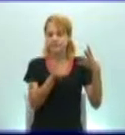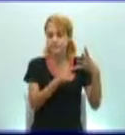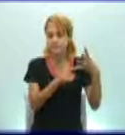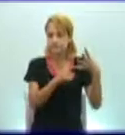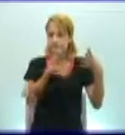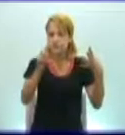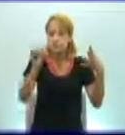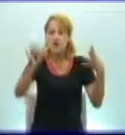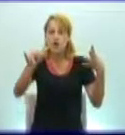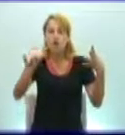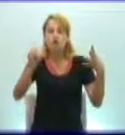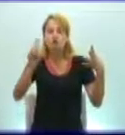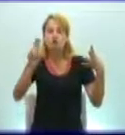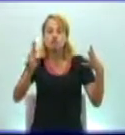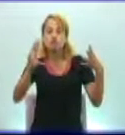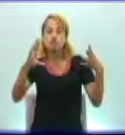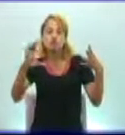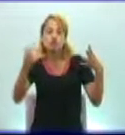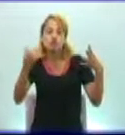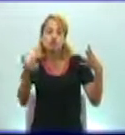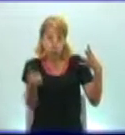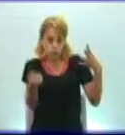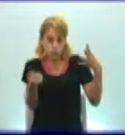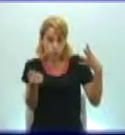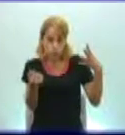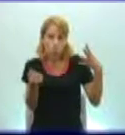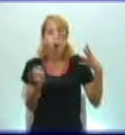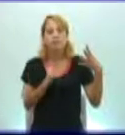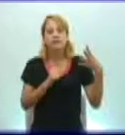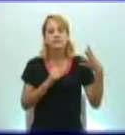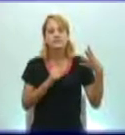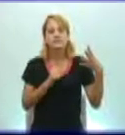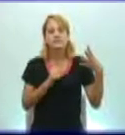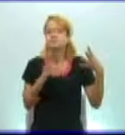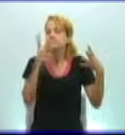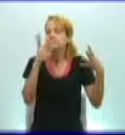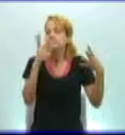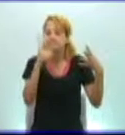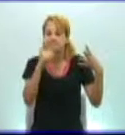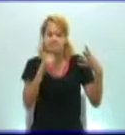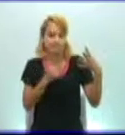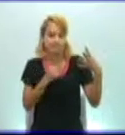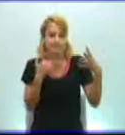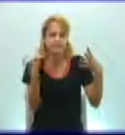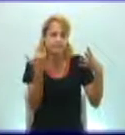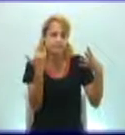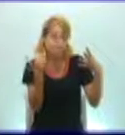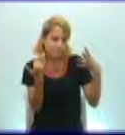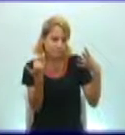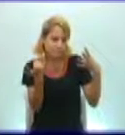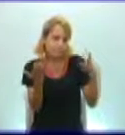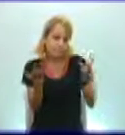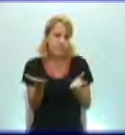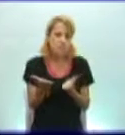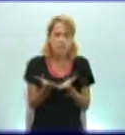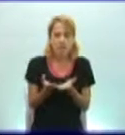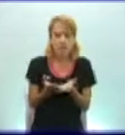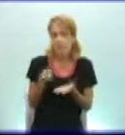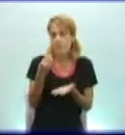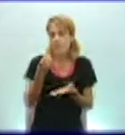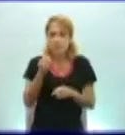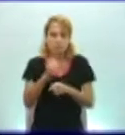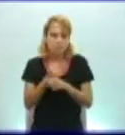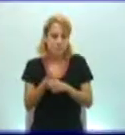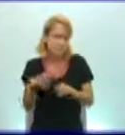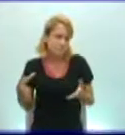yuca, que es rica en azúcares por la presencia del almidón y es un plato típico de nuestra cocina,